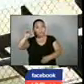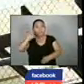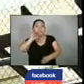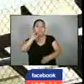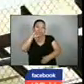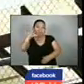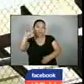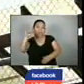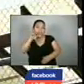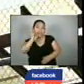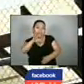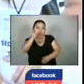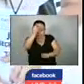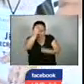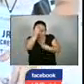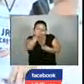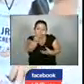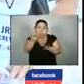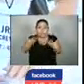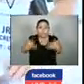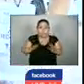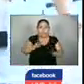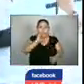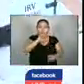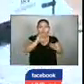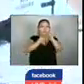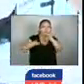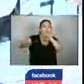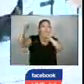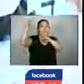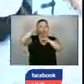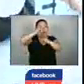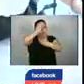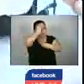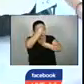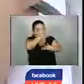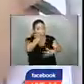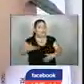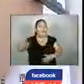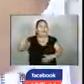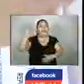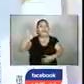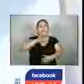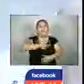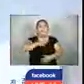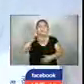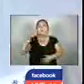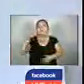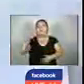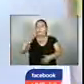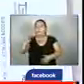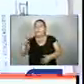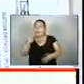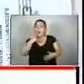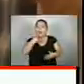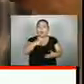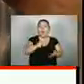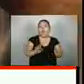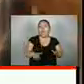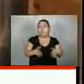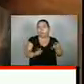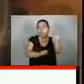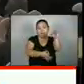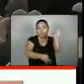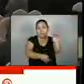que se tiene que acatar las disposiciones emitidas por la Sala de la Constitución hechas en septiembre del 2021, cuando dictó un fallo que